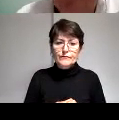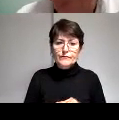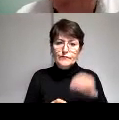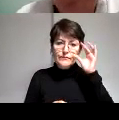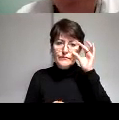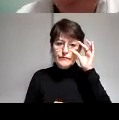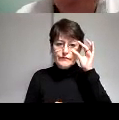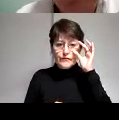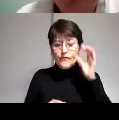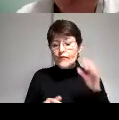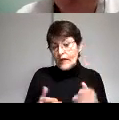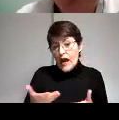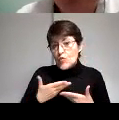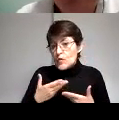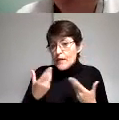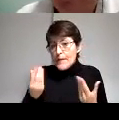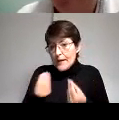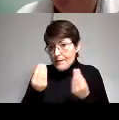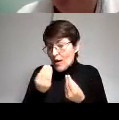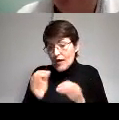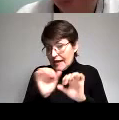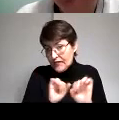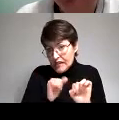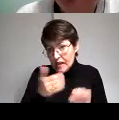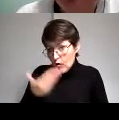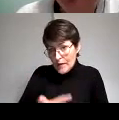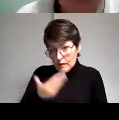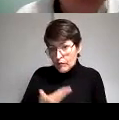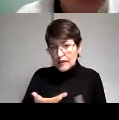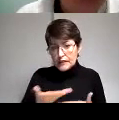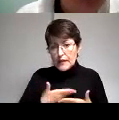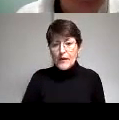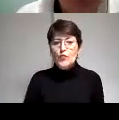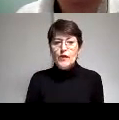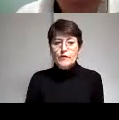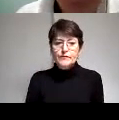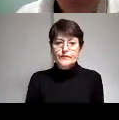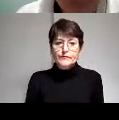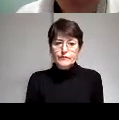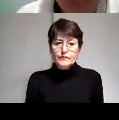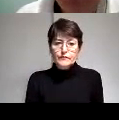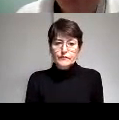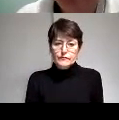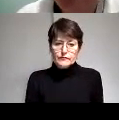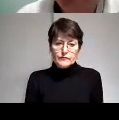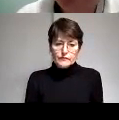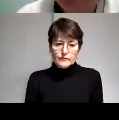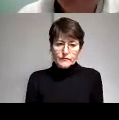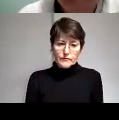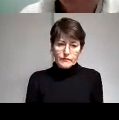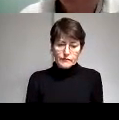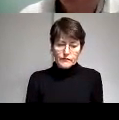definitiva defensas. Lo que vamos a obtener son fundamentalmente defensas, nos va a ayudar a la hora de